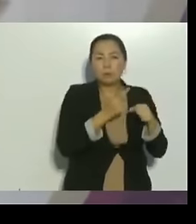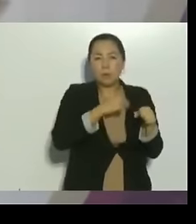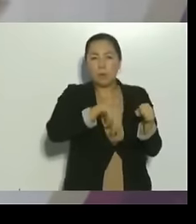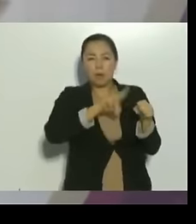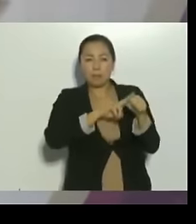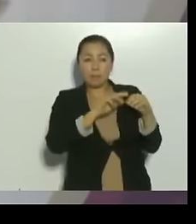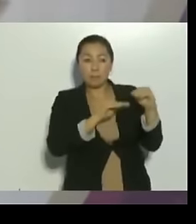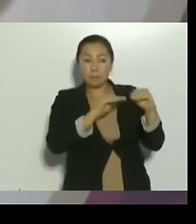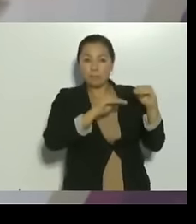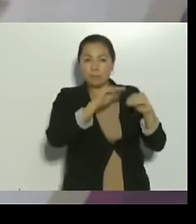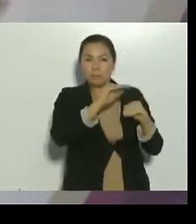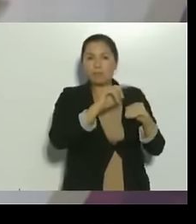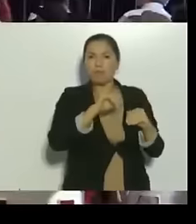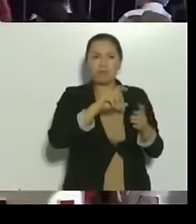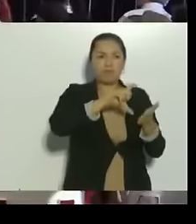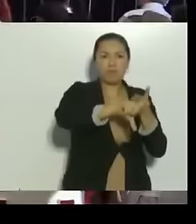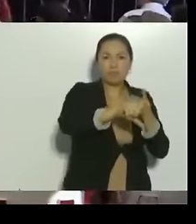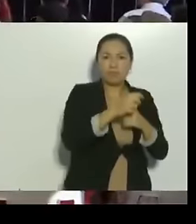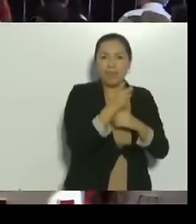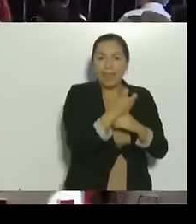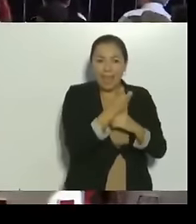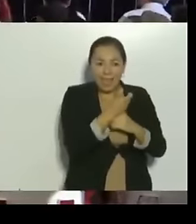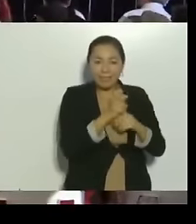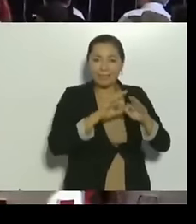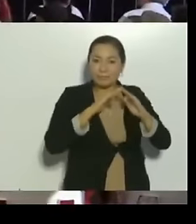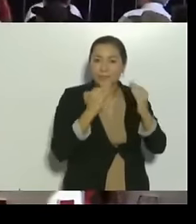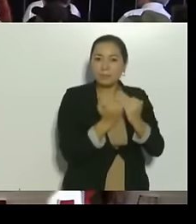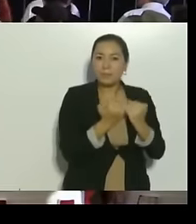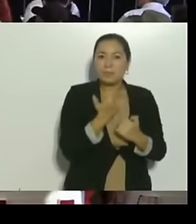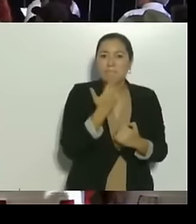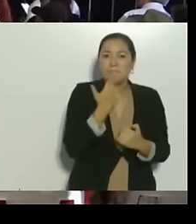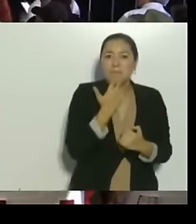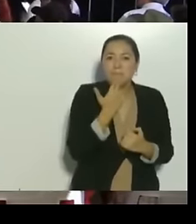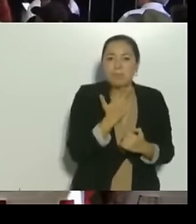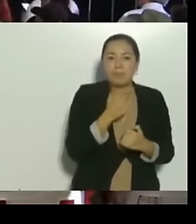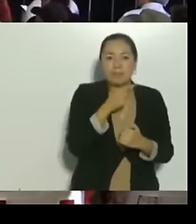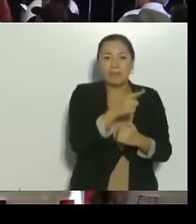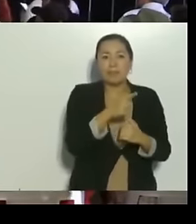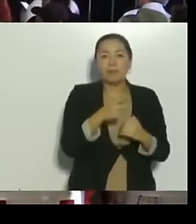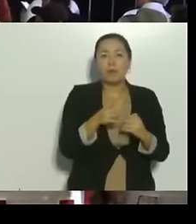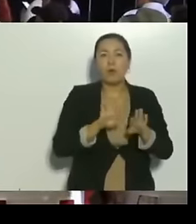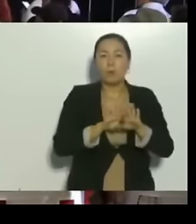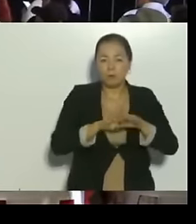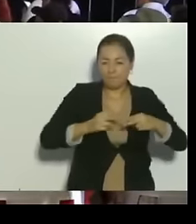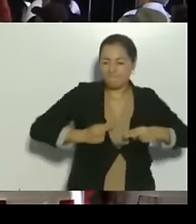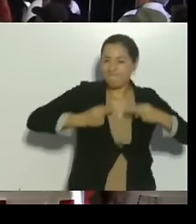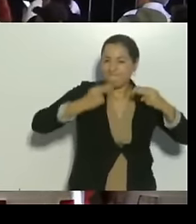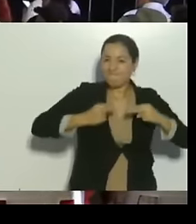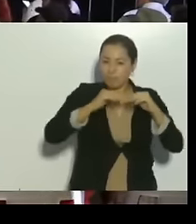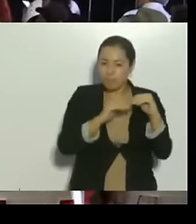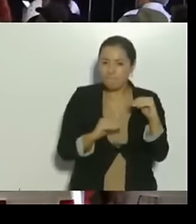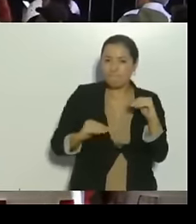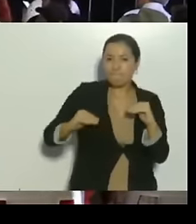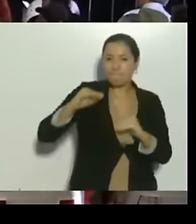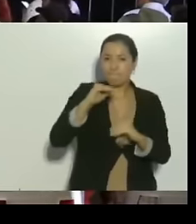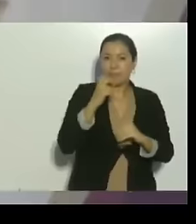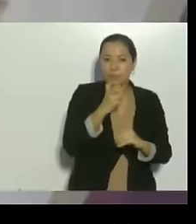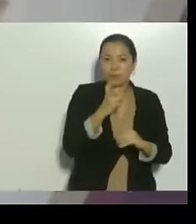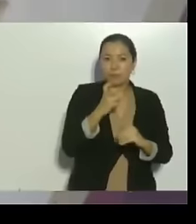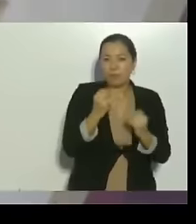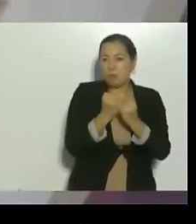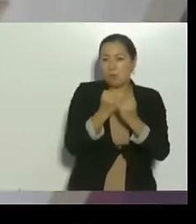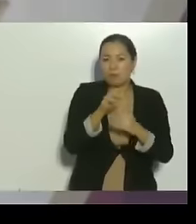manera se mejoró el comercio y la industria